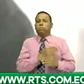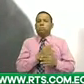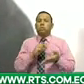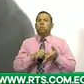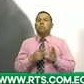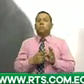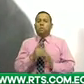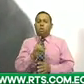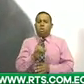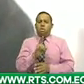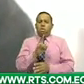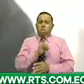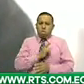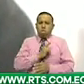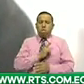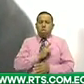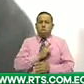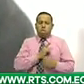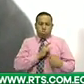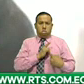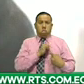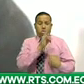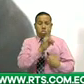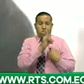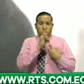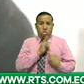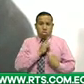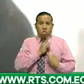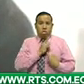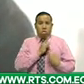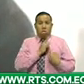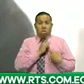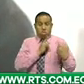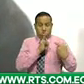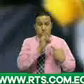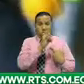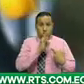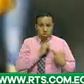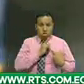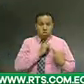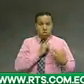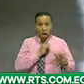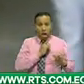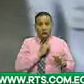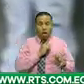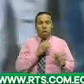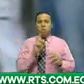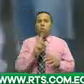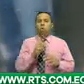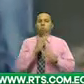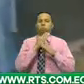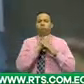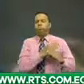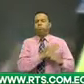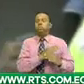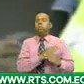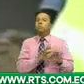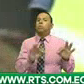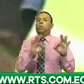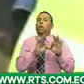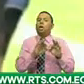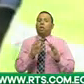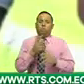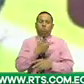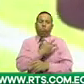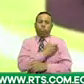enfermedad, pero no le evitan a usted que sea contagioso ni que se contagie. Entendido eso, se comprende que el uso de la mascarilla conjuntamente con